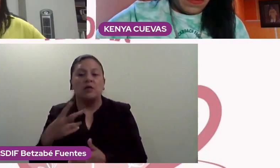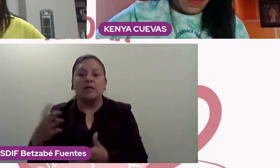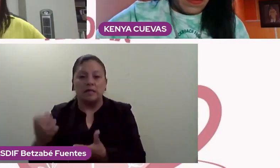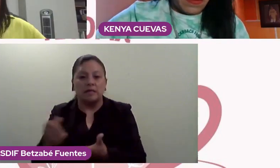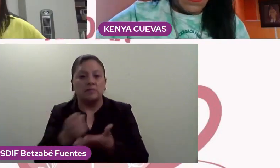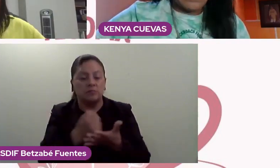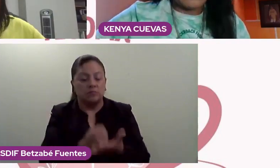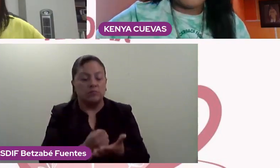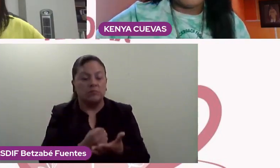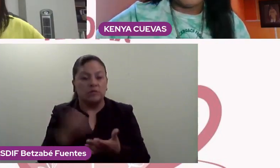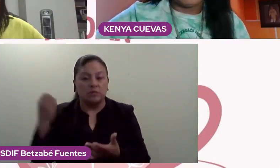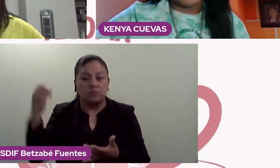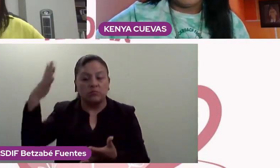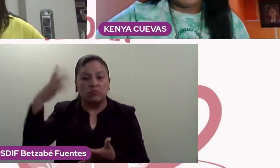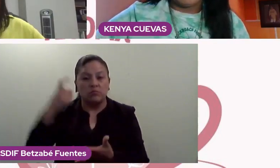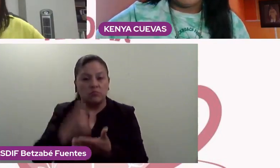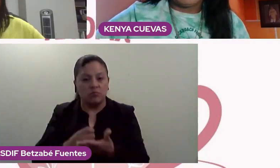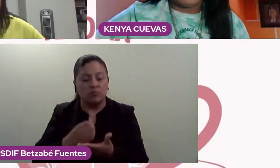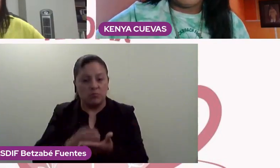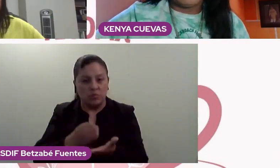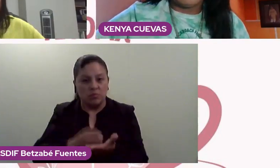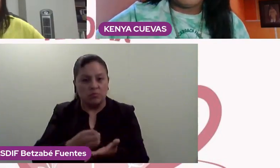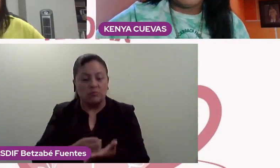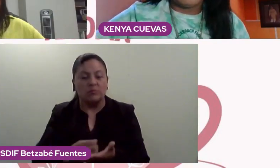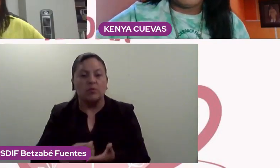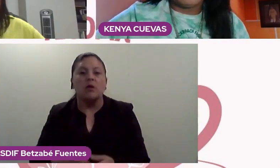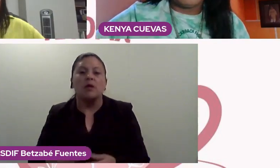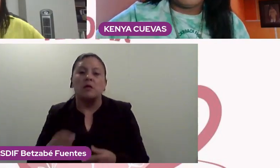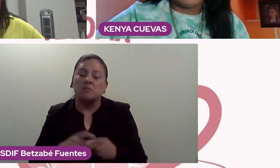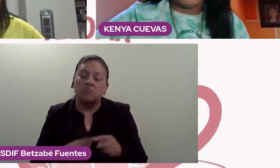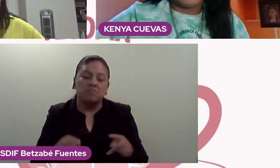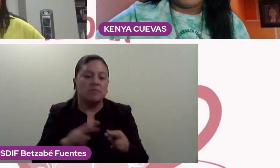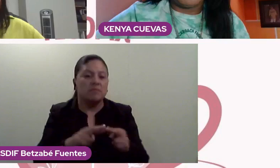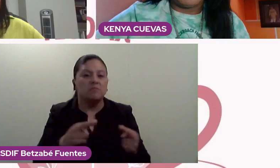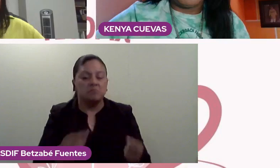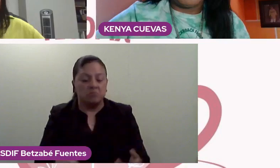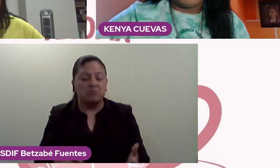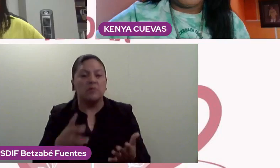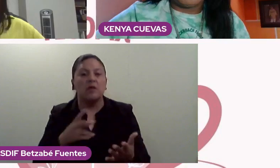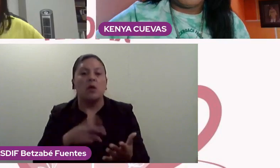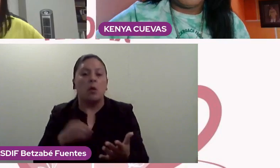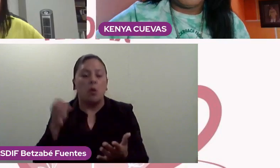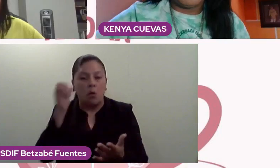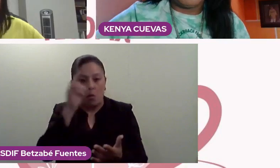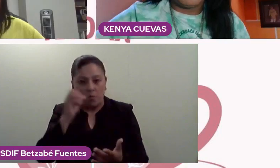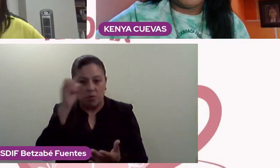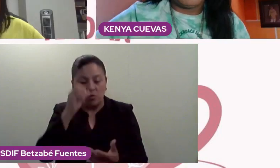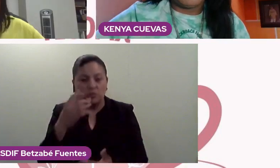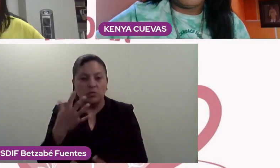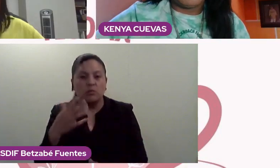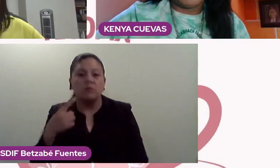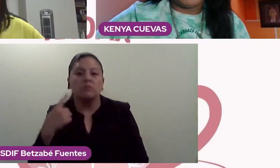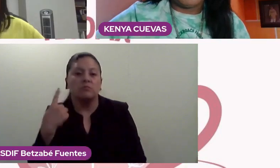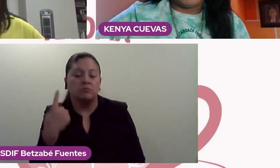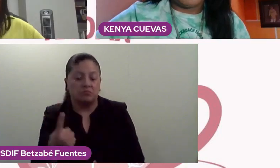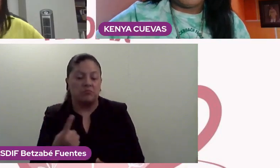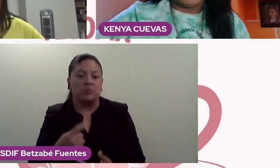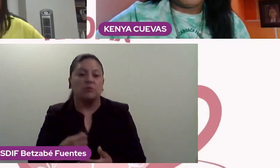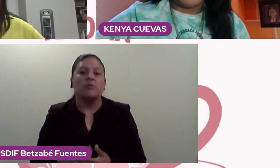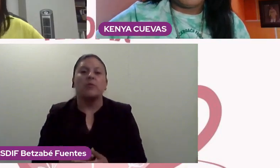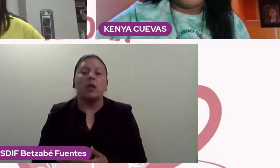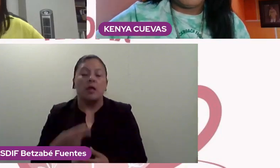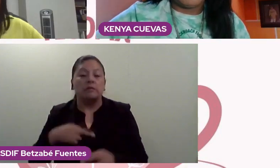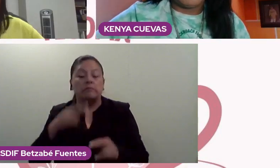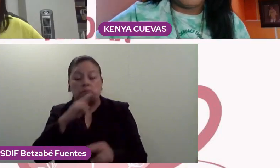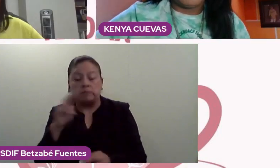en virtud de su activismo nacional. Columnista en Opinión 51. Reconocimiento de L'Oréal Group como una